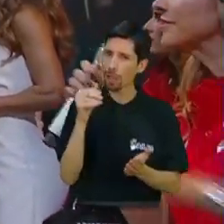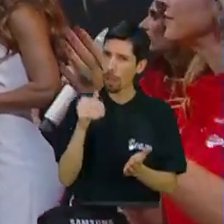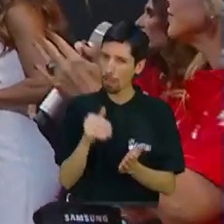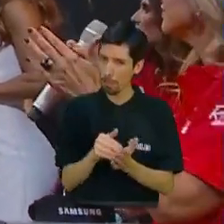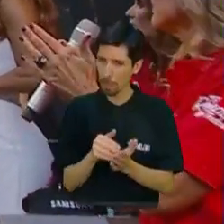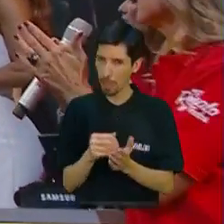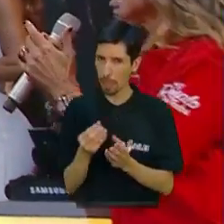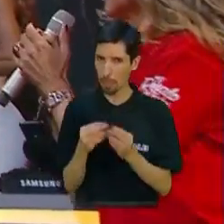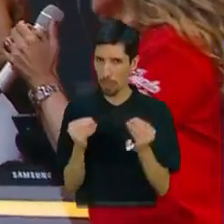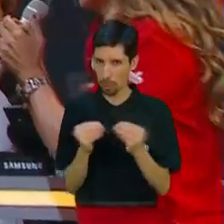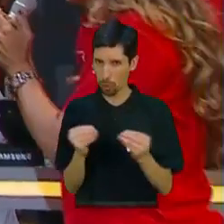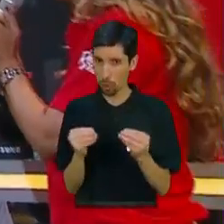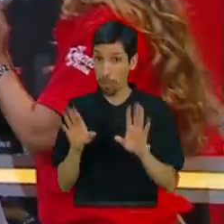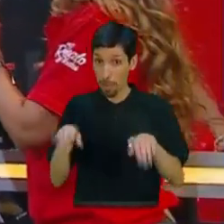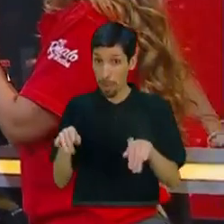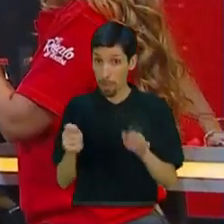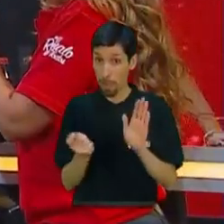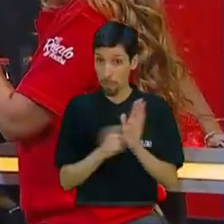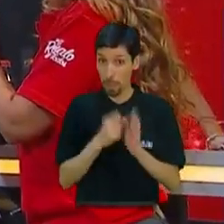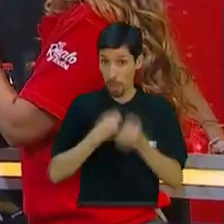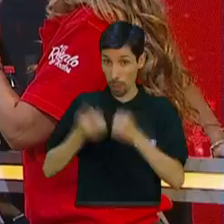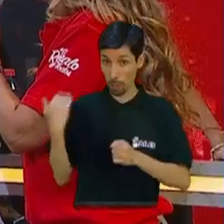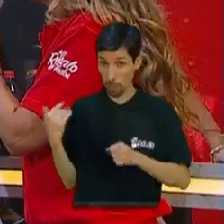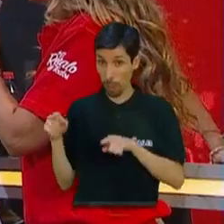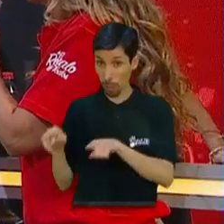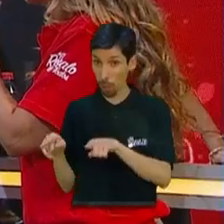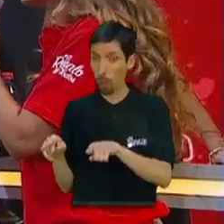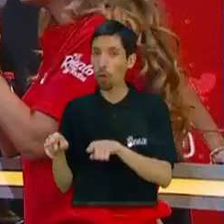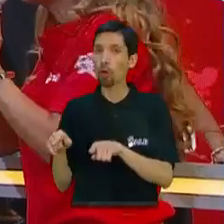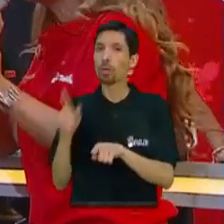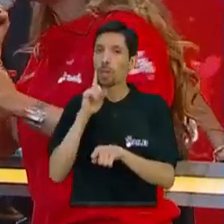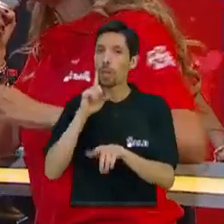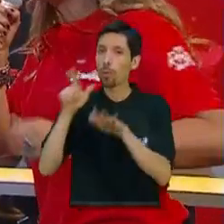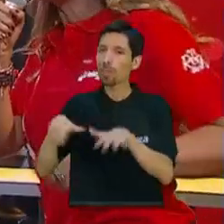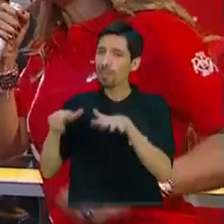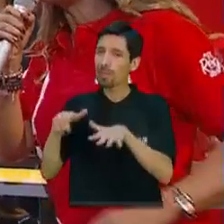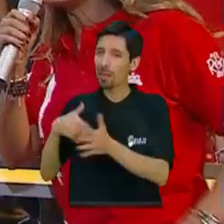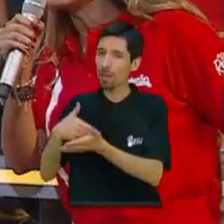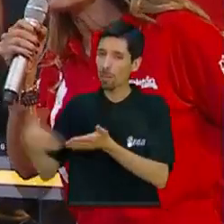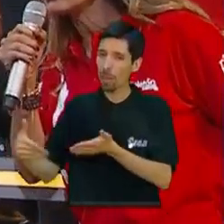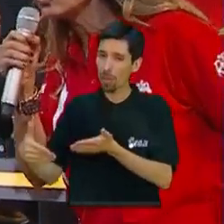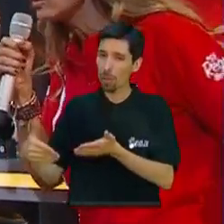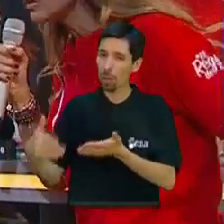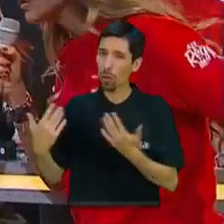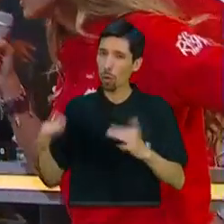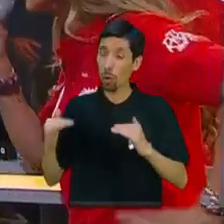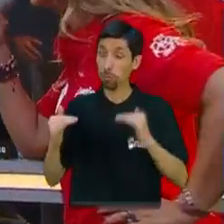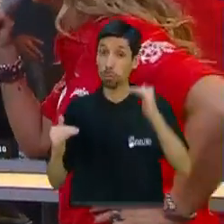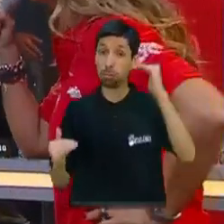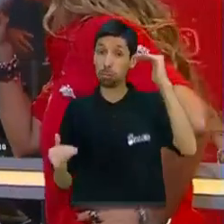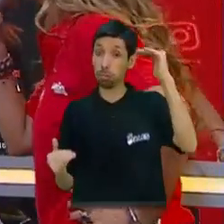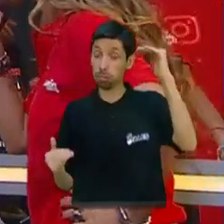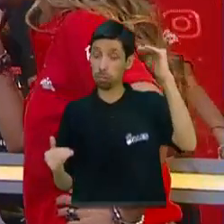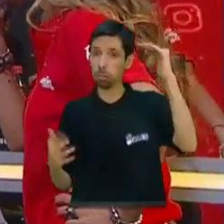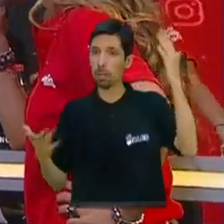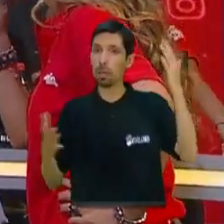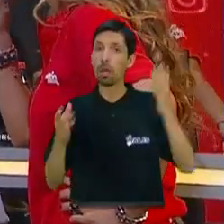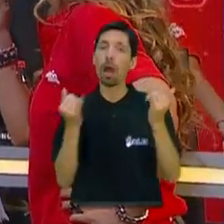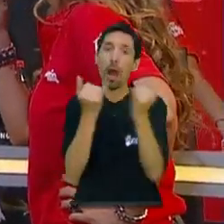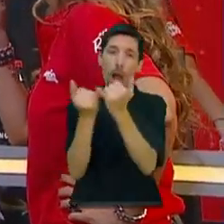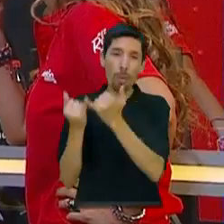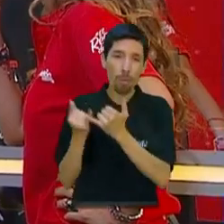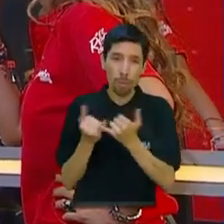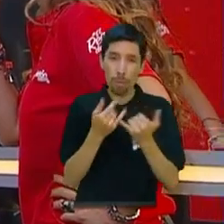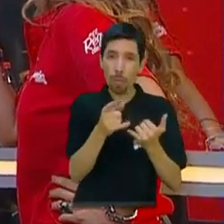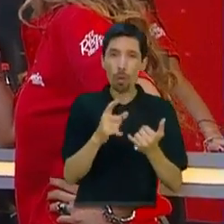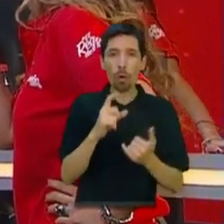misma fecha. A esta hora, el año anterior, llevábamos 17.180.000 pesos. Invitamos ¿Qué pasó? A todos nuestros amigos curicanos y vecinos que